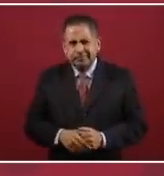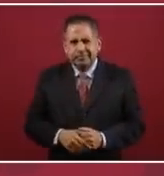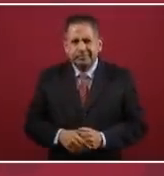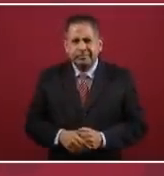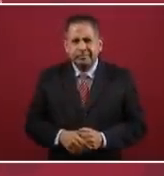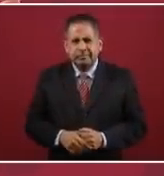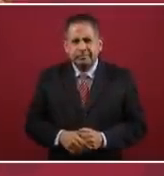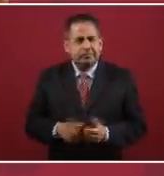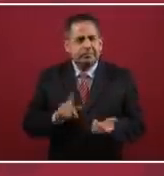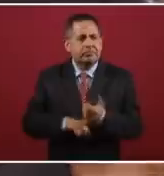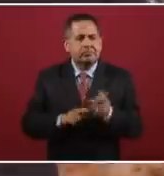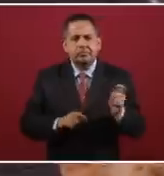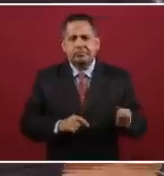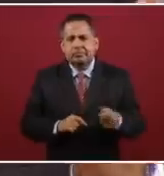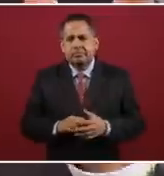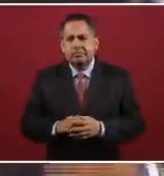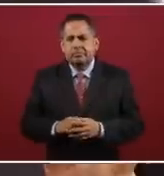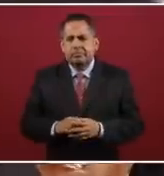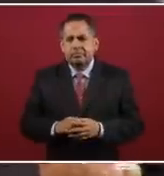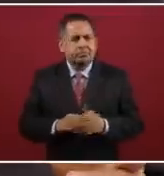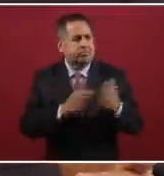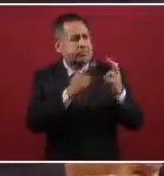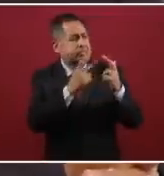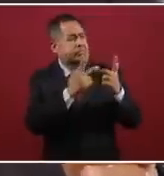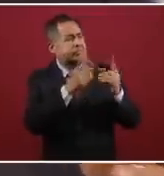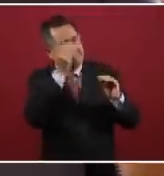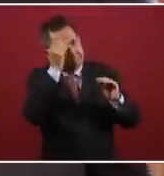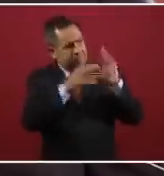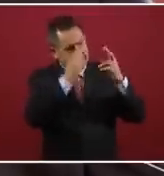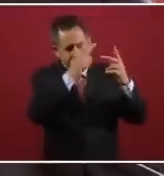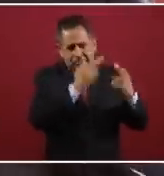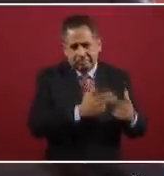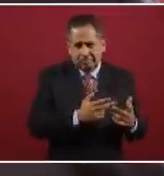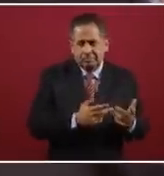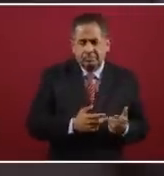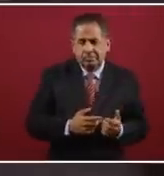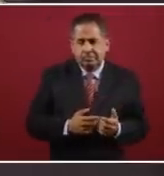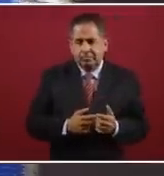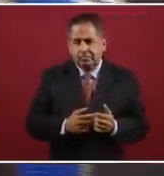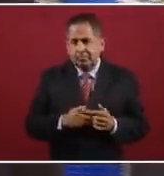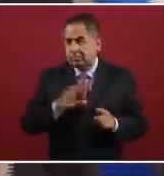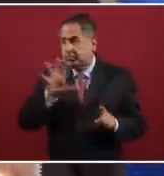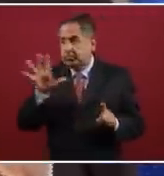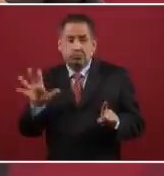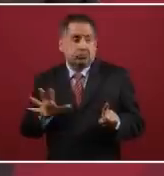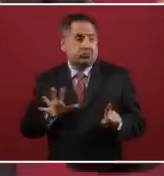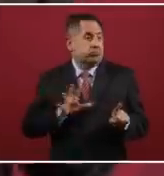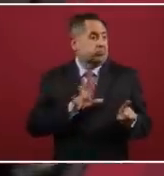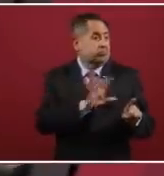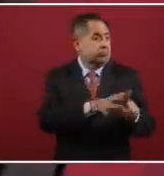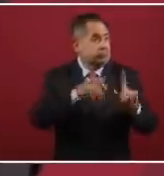llevan a cabo un acto, un destrozo, ¿sí? Y ahí van todos los medios.